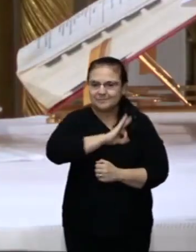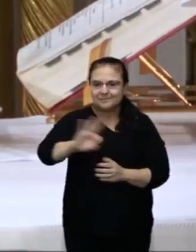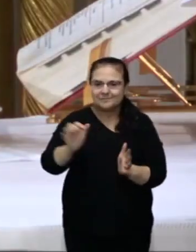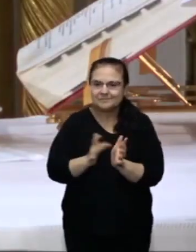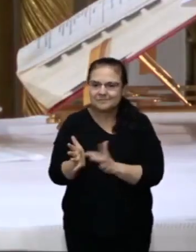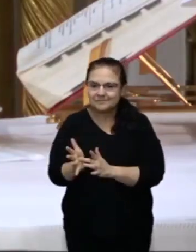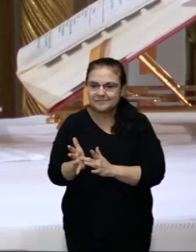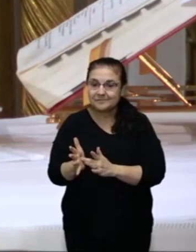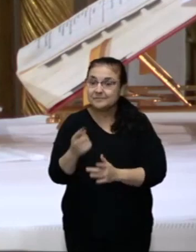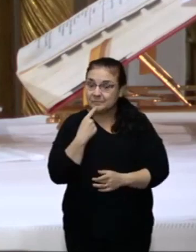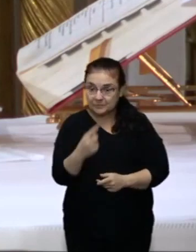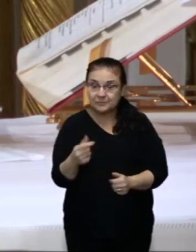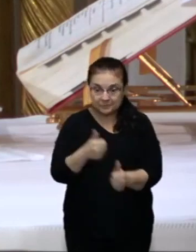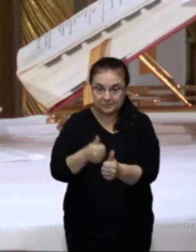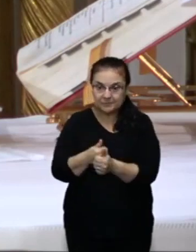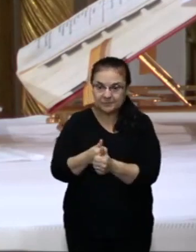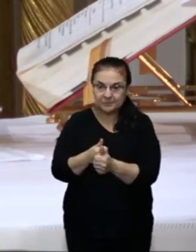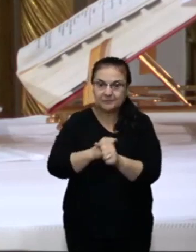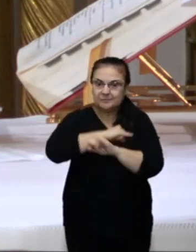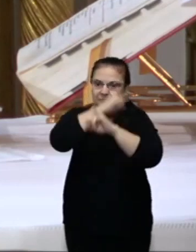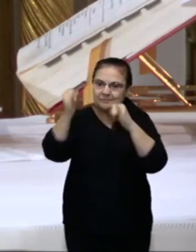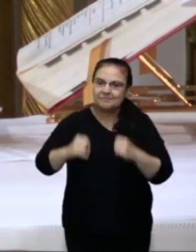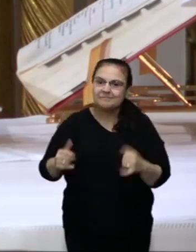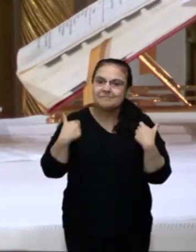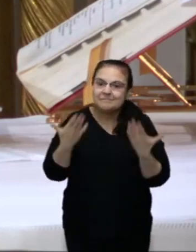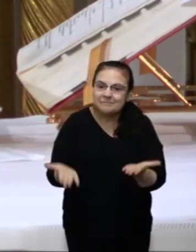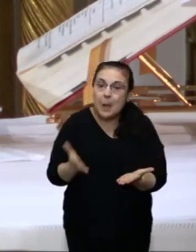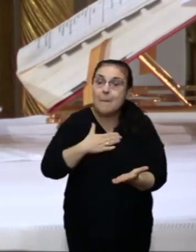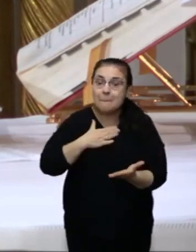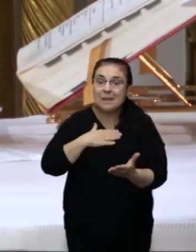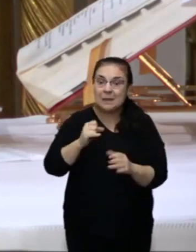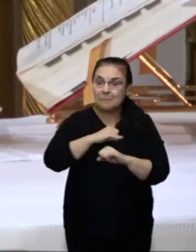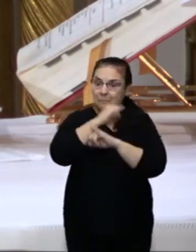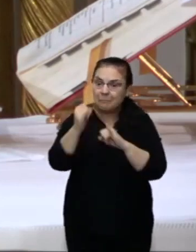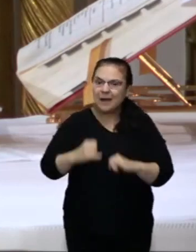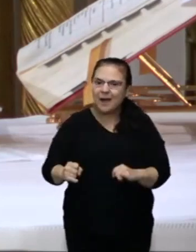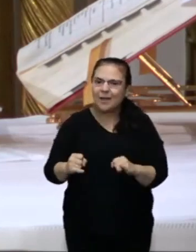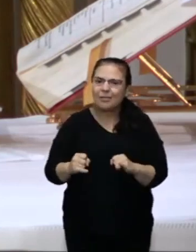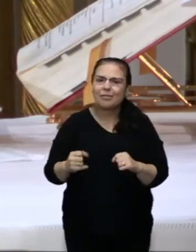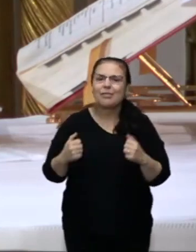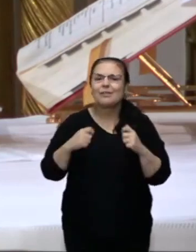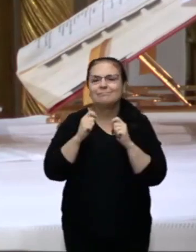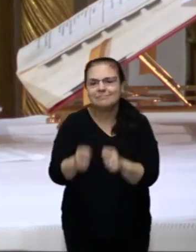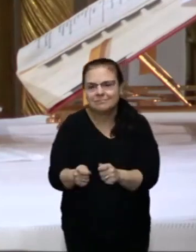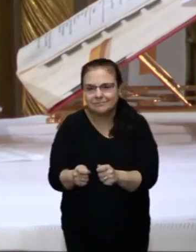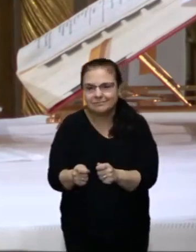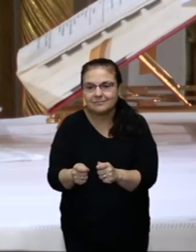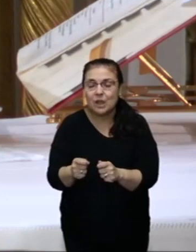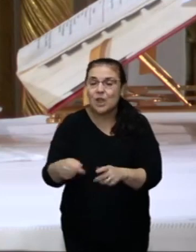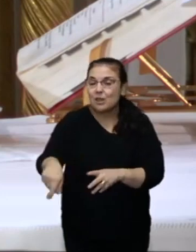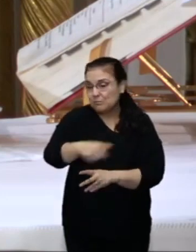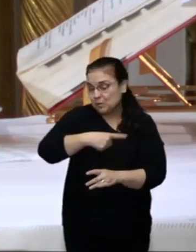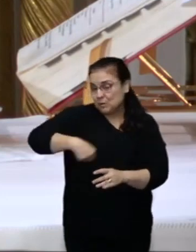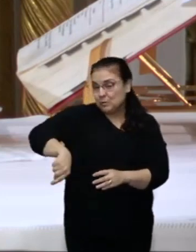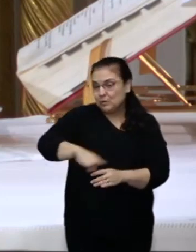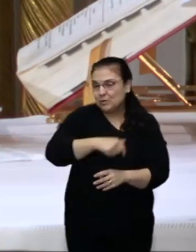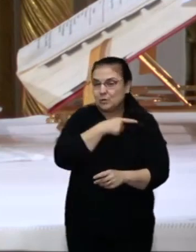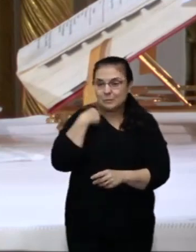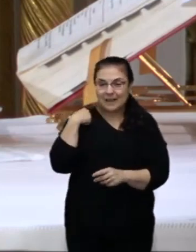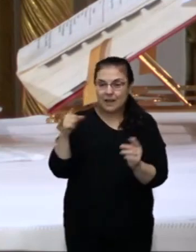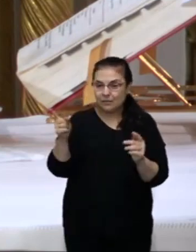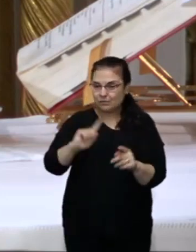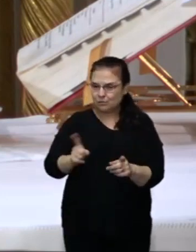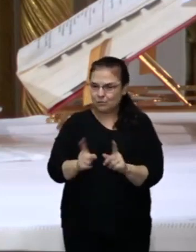Señor Jesucristo, que dijiste a tus apóstoles, la paz os dejo, mi paz os doy. No tengas en cuenta nuestros